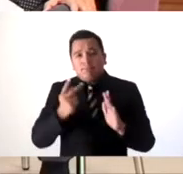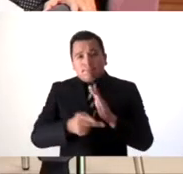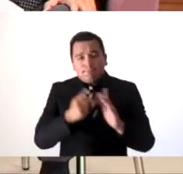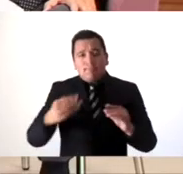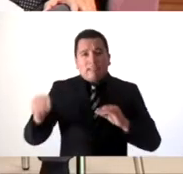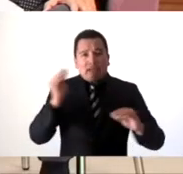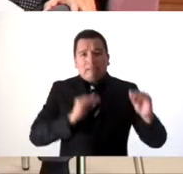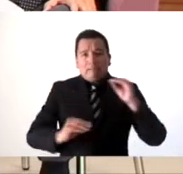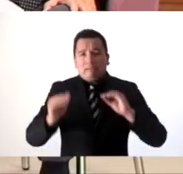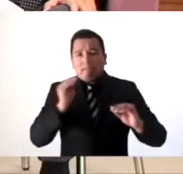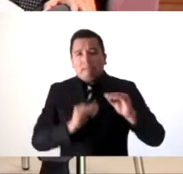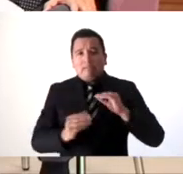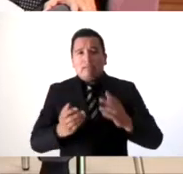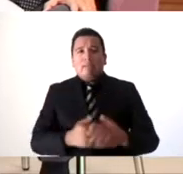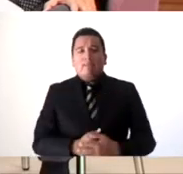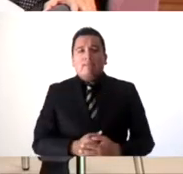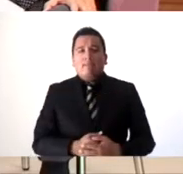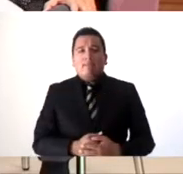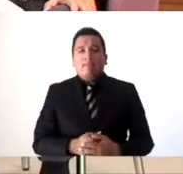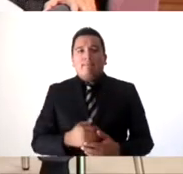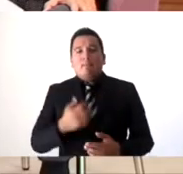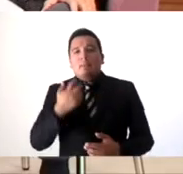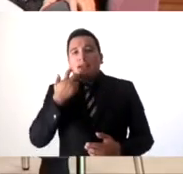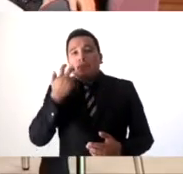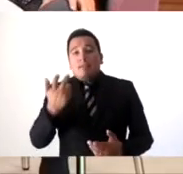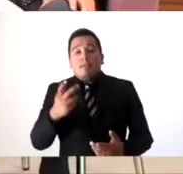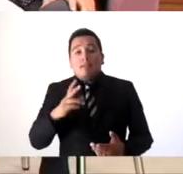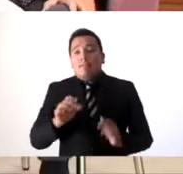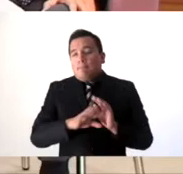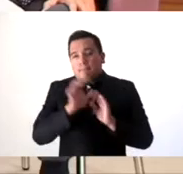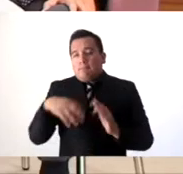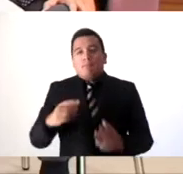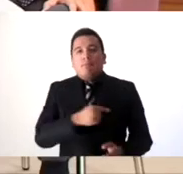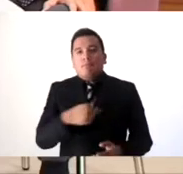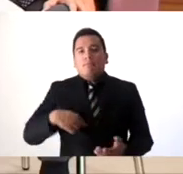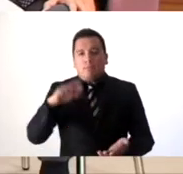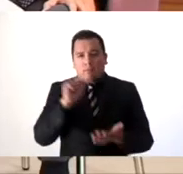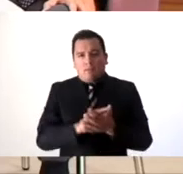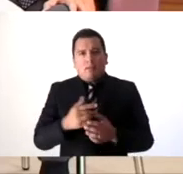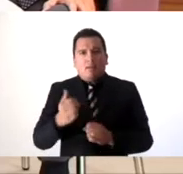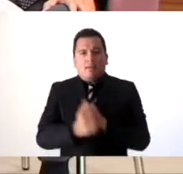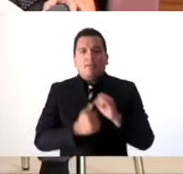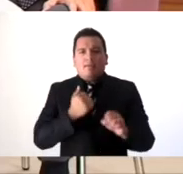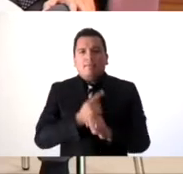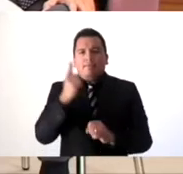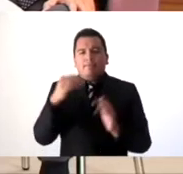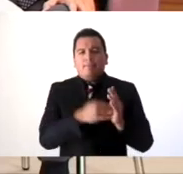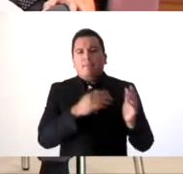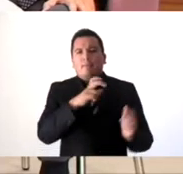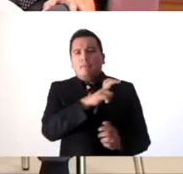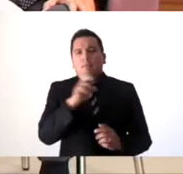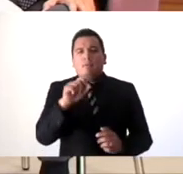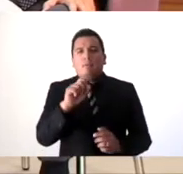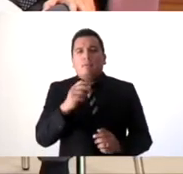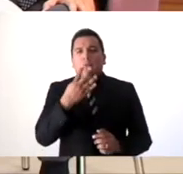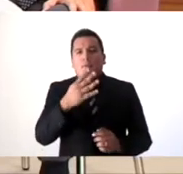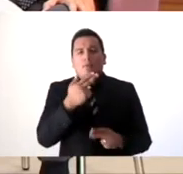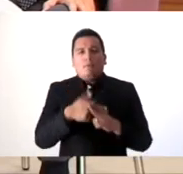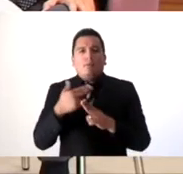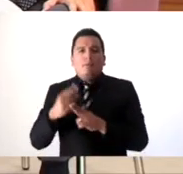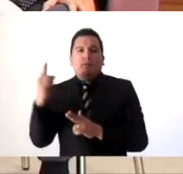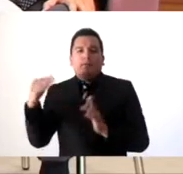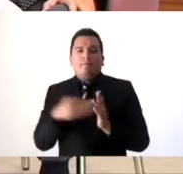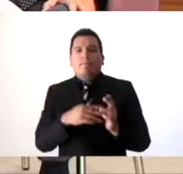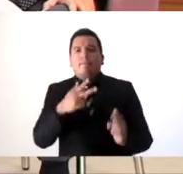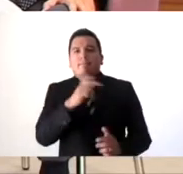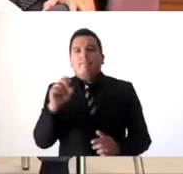vuelto a discutir. Recordemos, el periodo federal realmente es de 1824 hasta 1836,